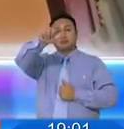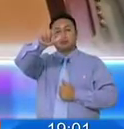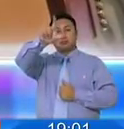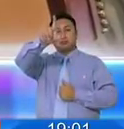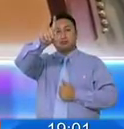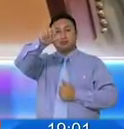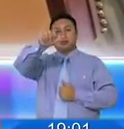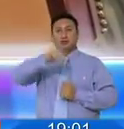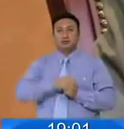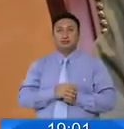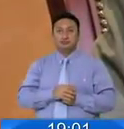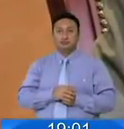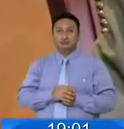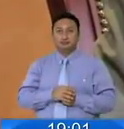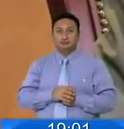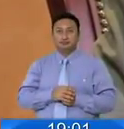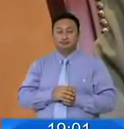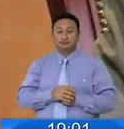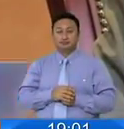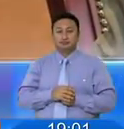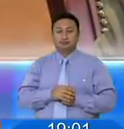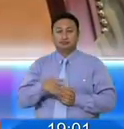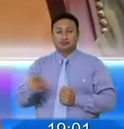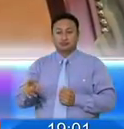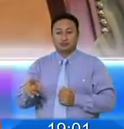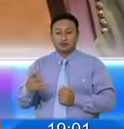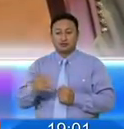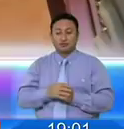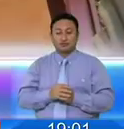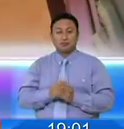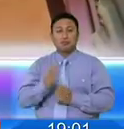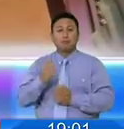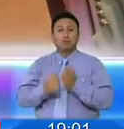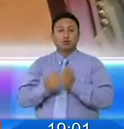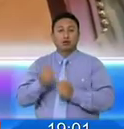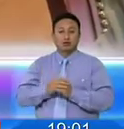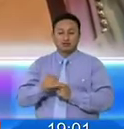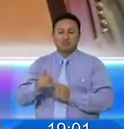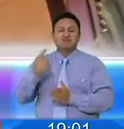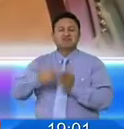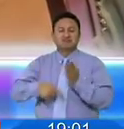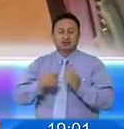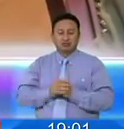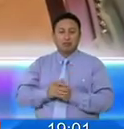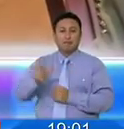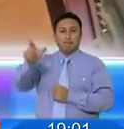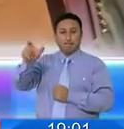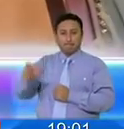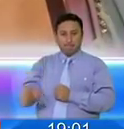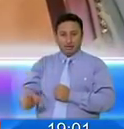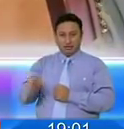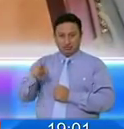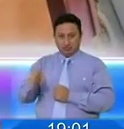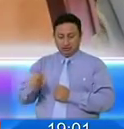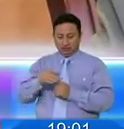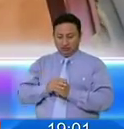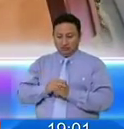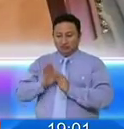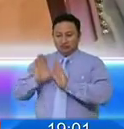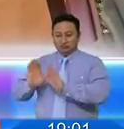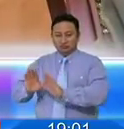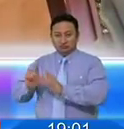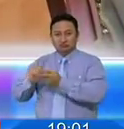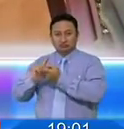es cambiar el estado de las cosas o de las personas o buscar que exista una